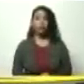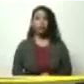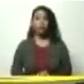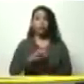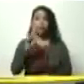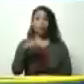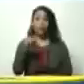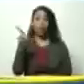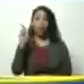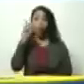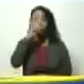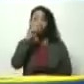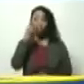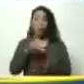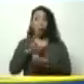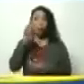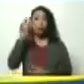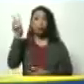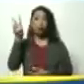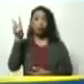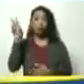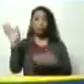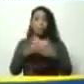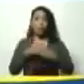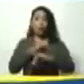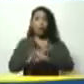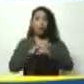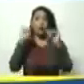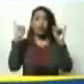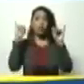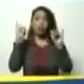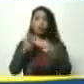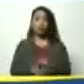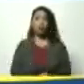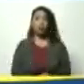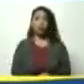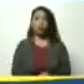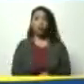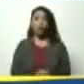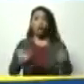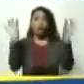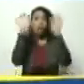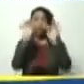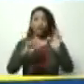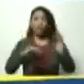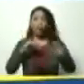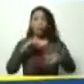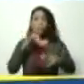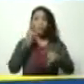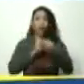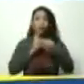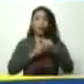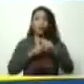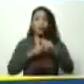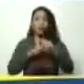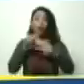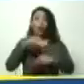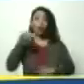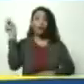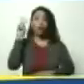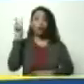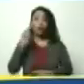el año 2022 va cerrando de manera positiva y propositiva para Venezuela